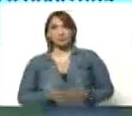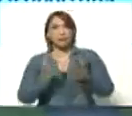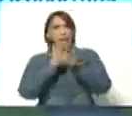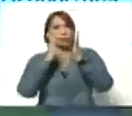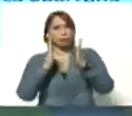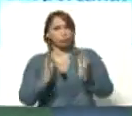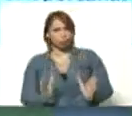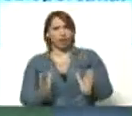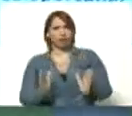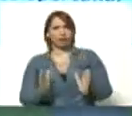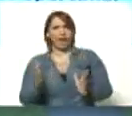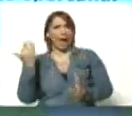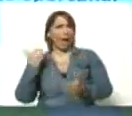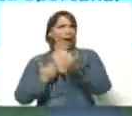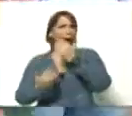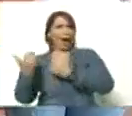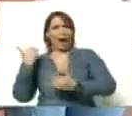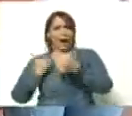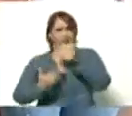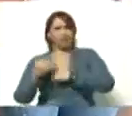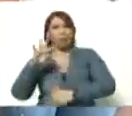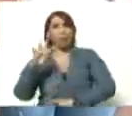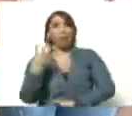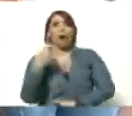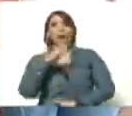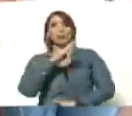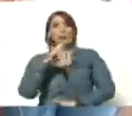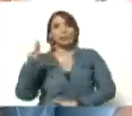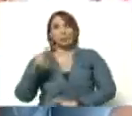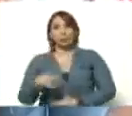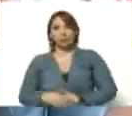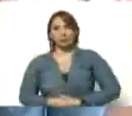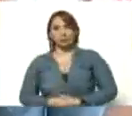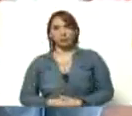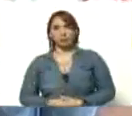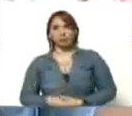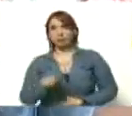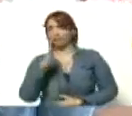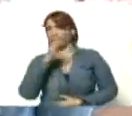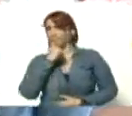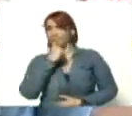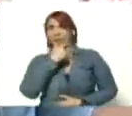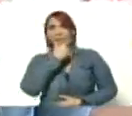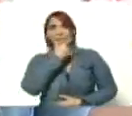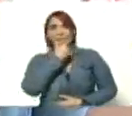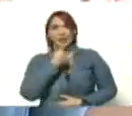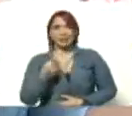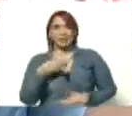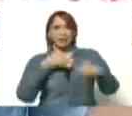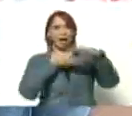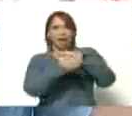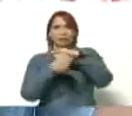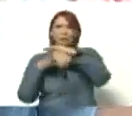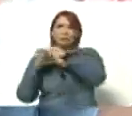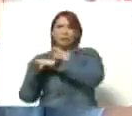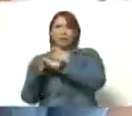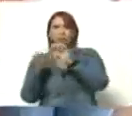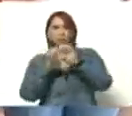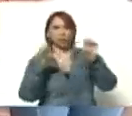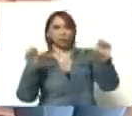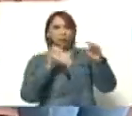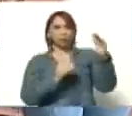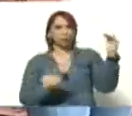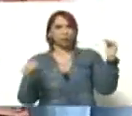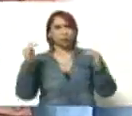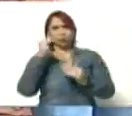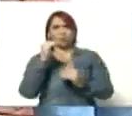este proceso durante la Cuarta República del punto fijismo, no teníamos las facilidades del acceso a la educación superior, a la